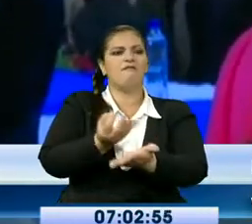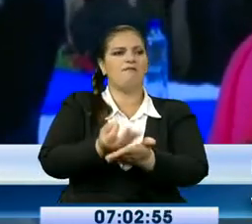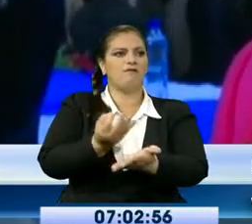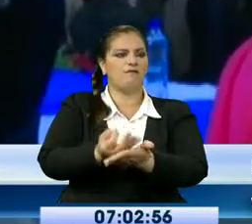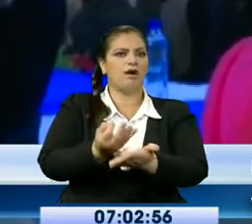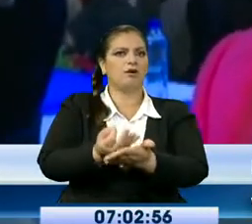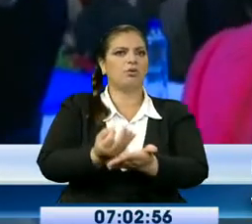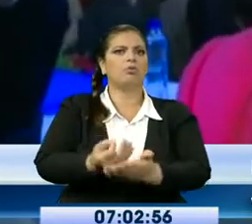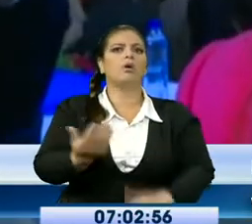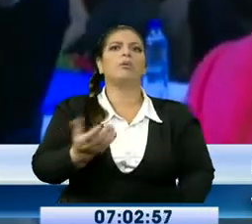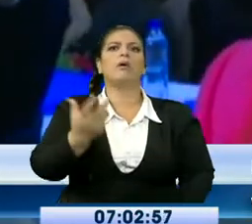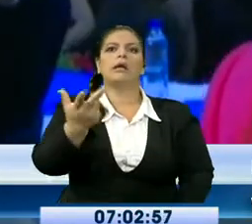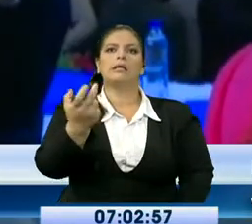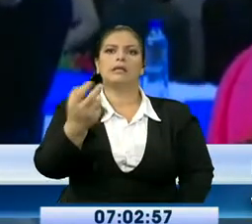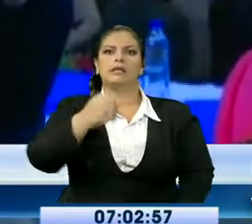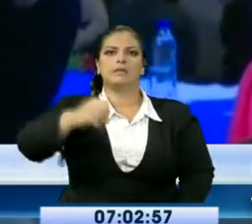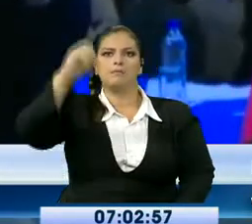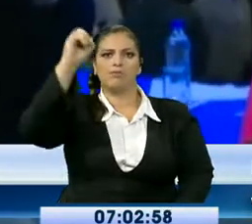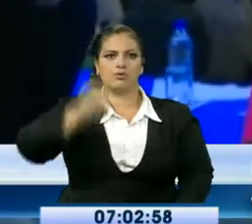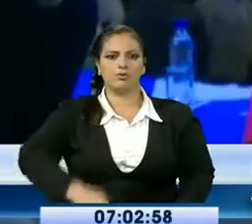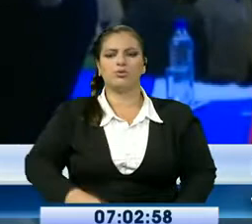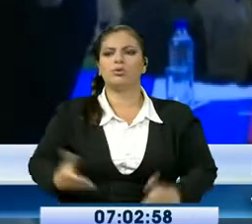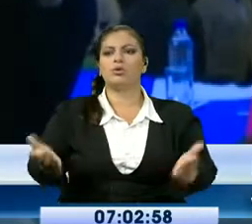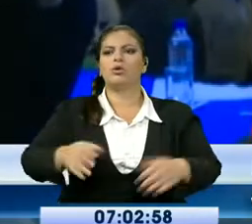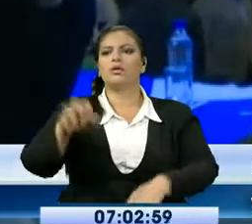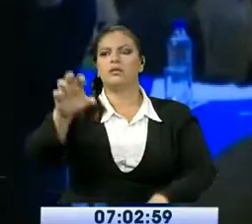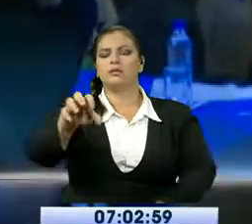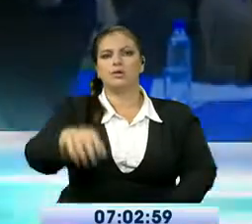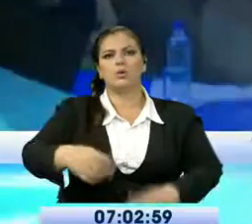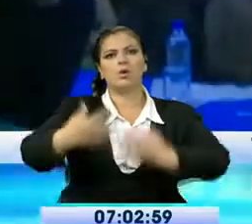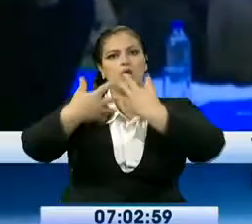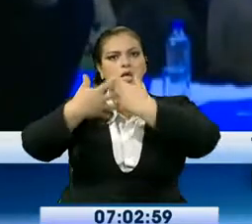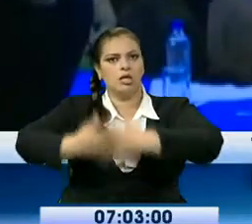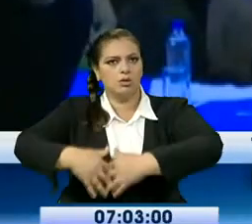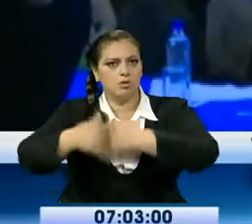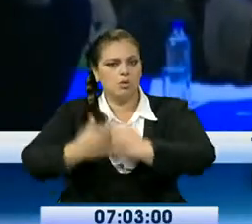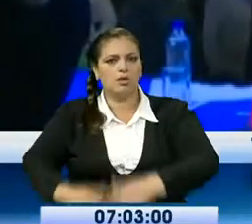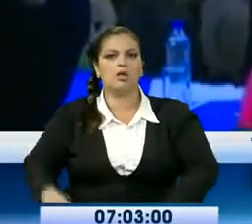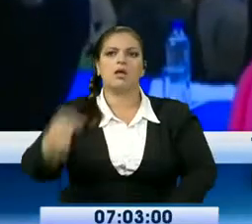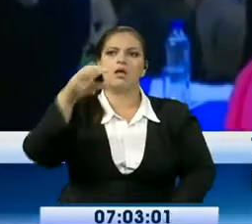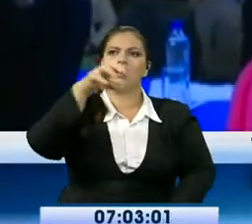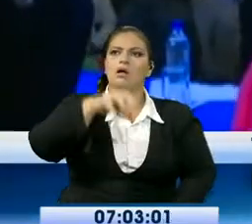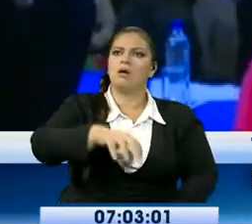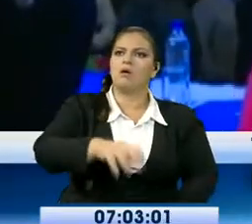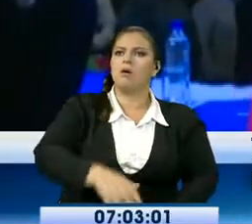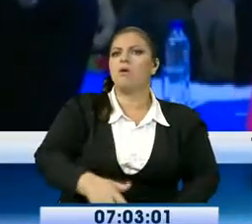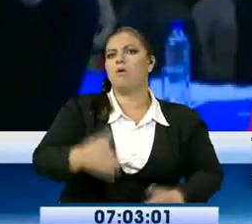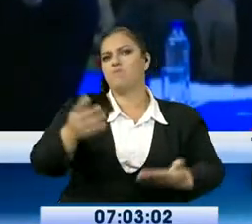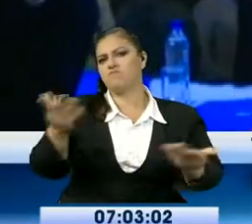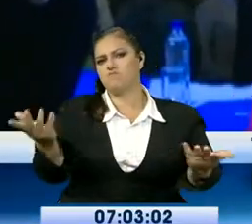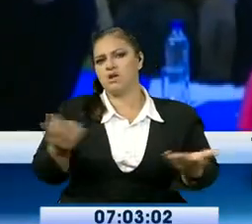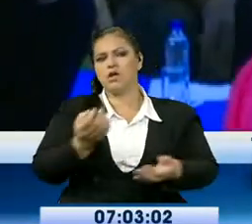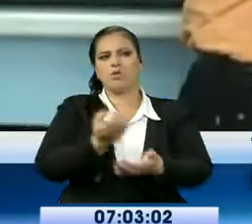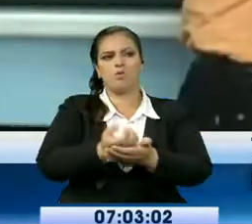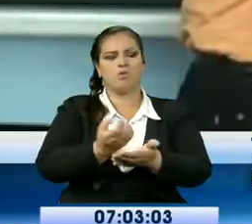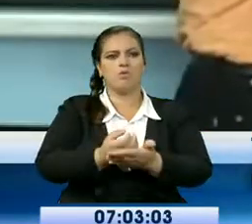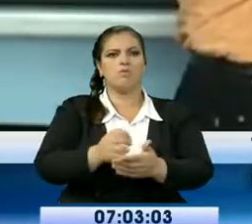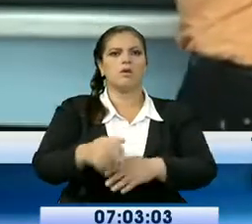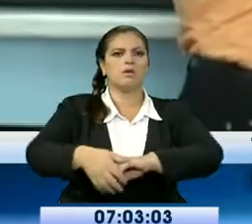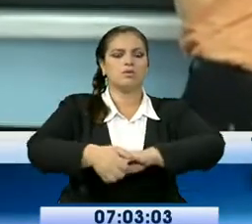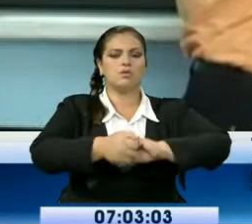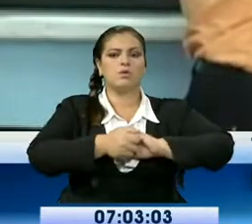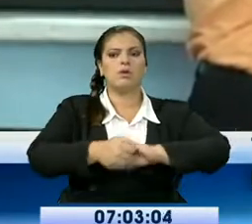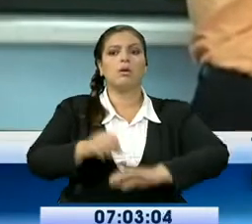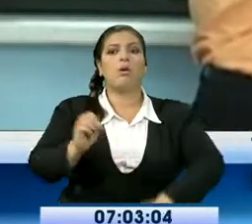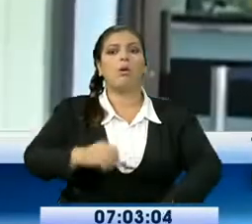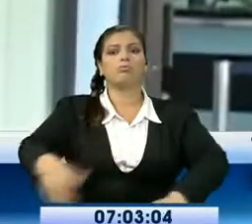sector artesanal, para el sector de la economía popular y solidaria y un alumbrado público con una disminución del 50%. Esta